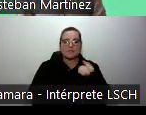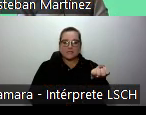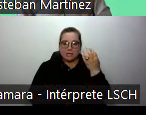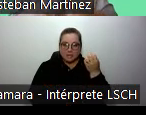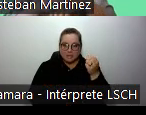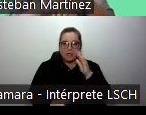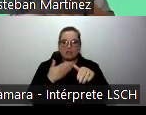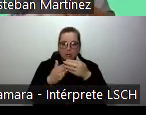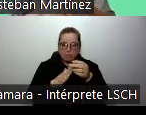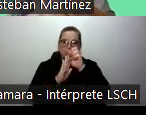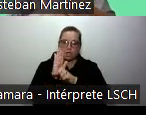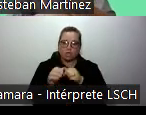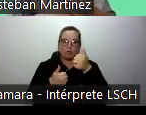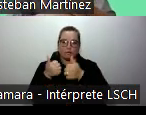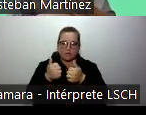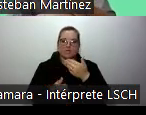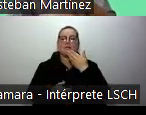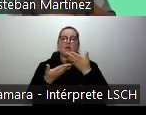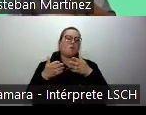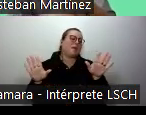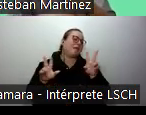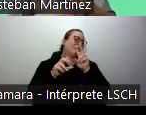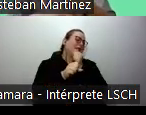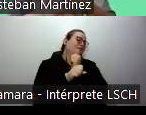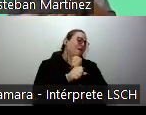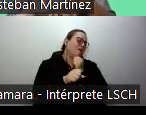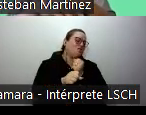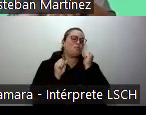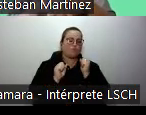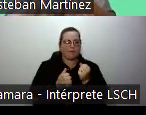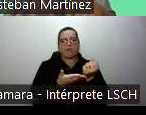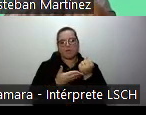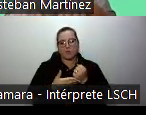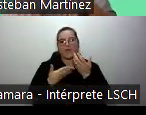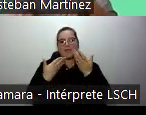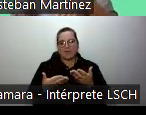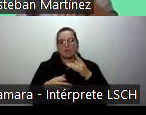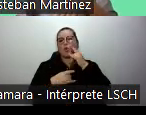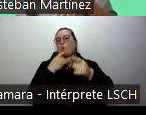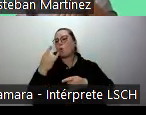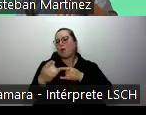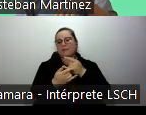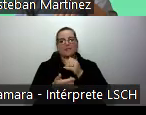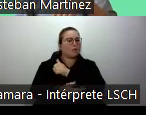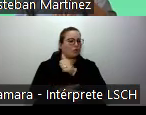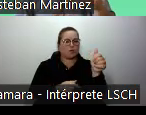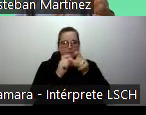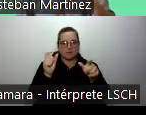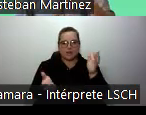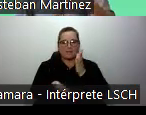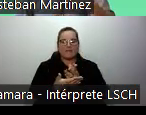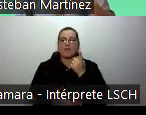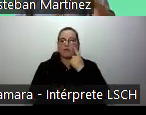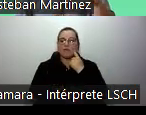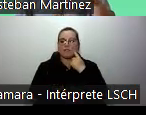proyecto profesional te va a servir para cualquier pega para cualquier trabajo este es lenguaje universal que todo el mundo tiene que saber así está